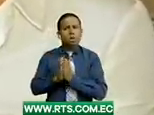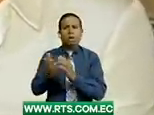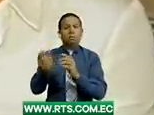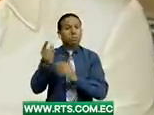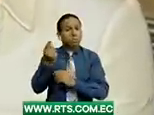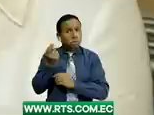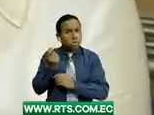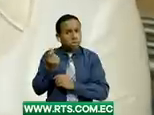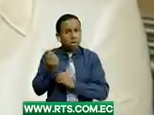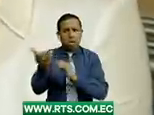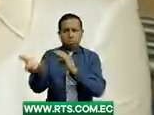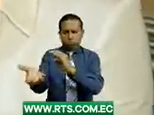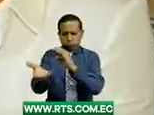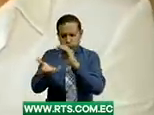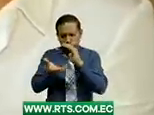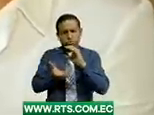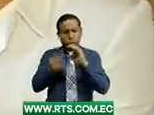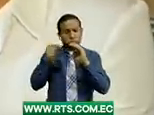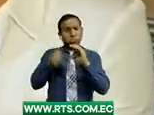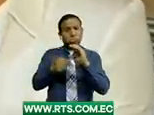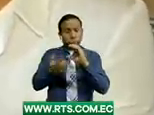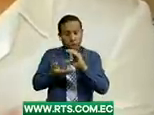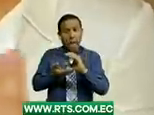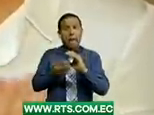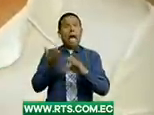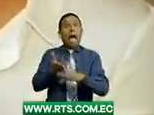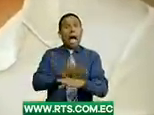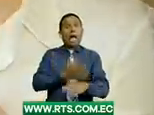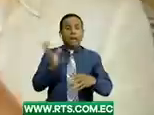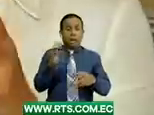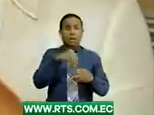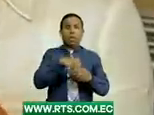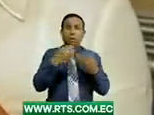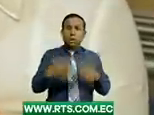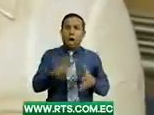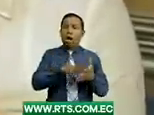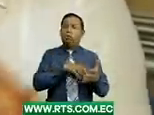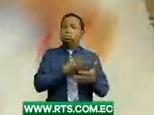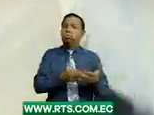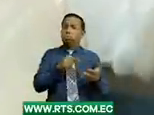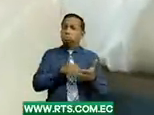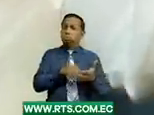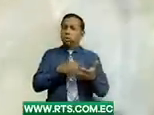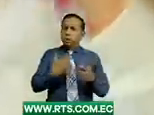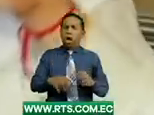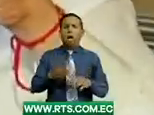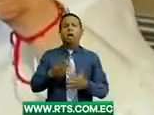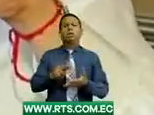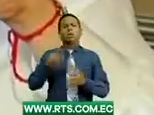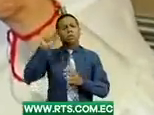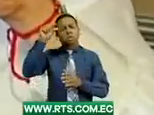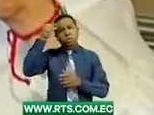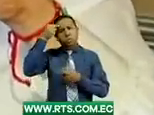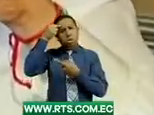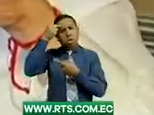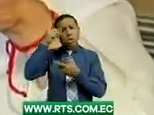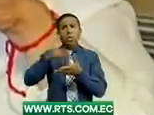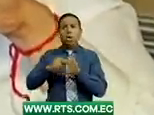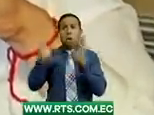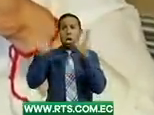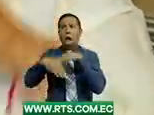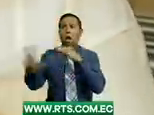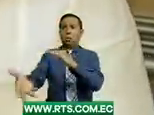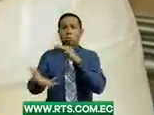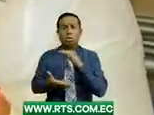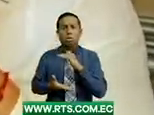su dinero para poderlo utilizar porque ya está proyectado en el presupuesto. Esto no es un dinero que el gobierno nos da como fondos municipales,